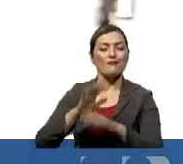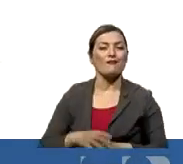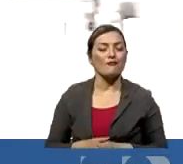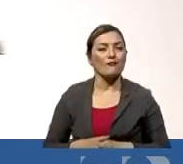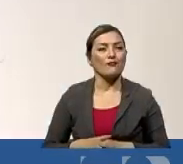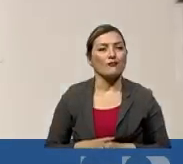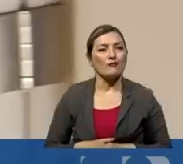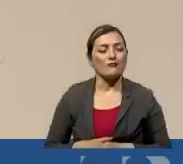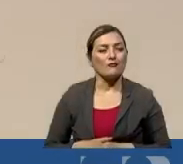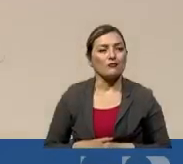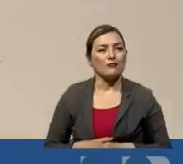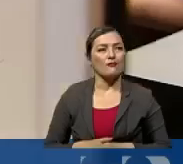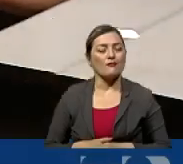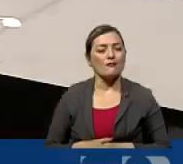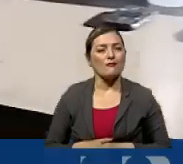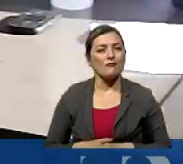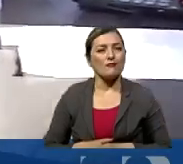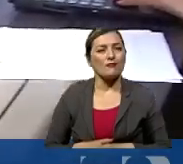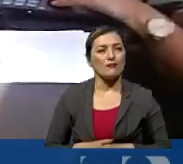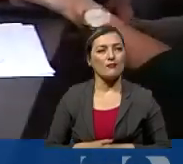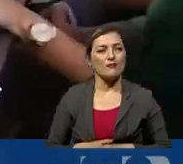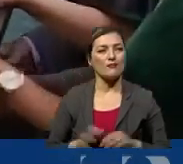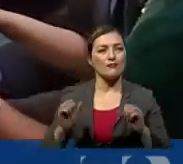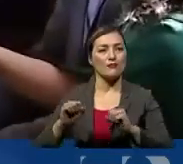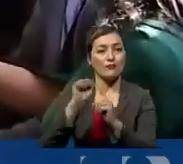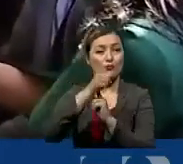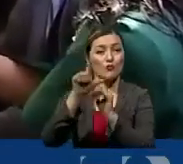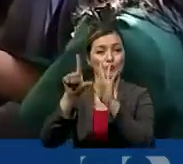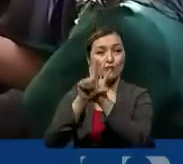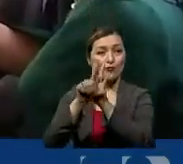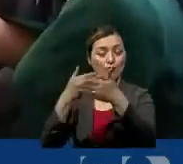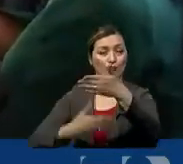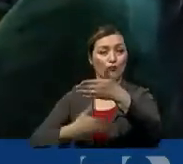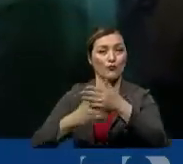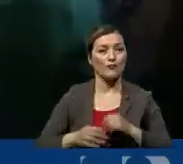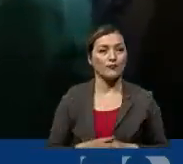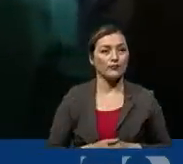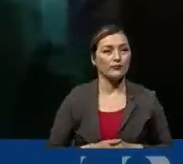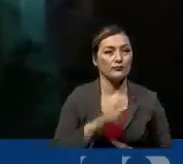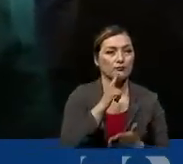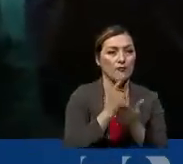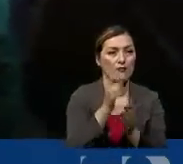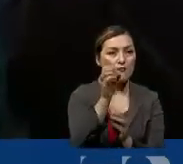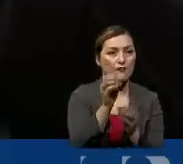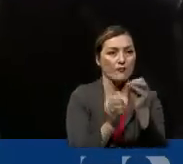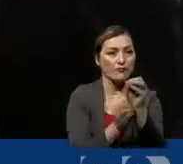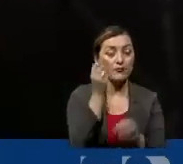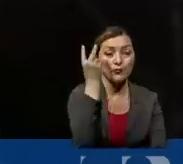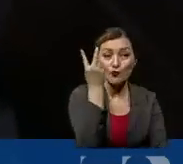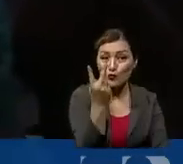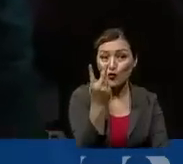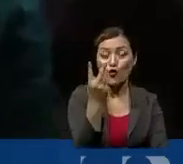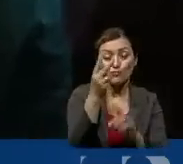la información pertinente, necesaria, para que puedan regularizar sus documentos. Sí, justamente contamos con dos oficinas en las cuales contamos